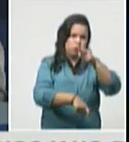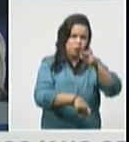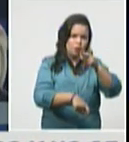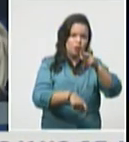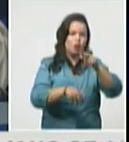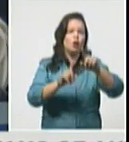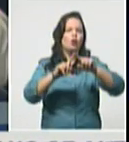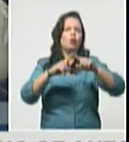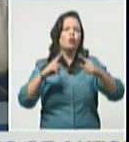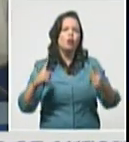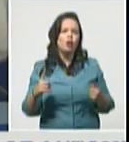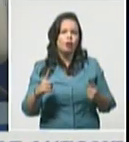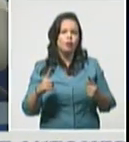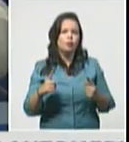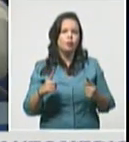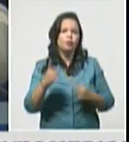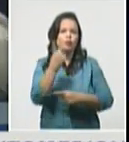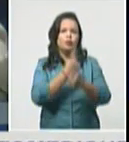el Líbano